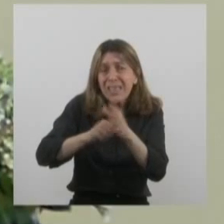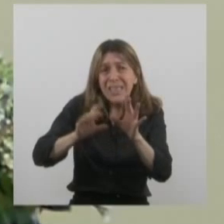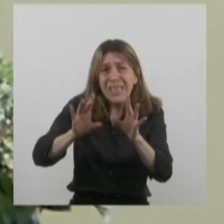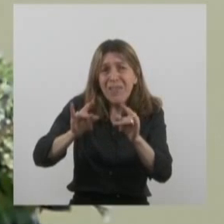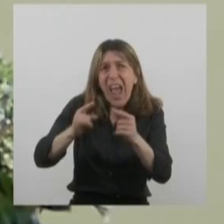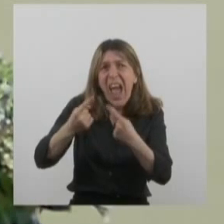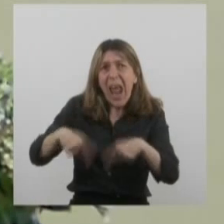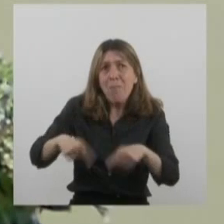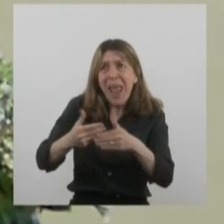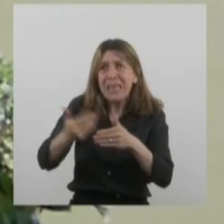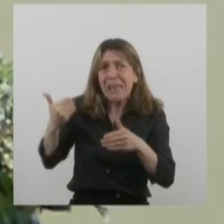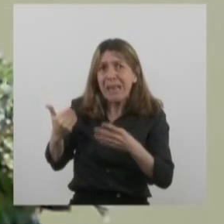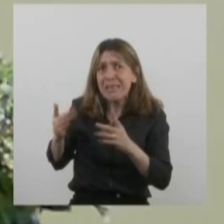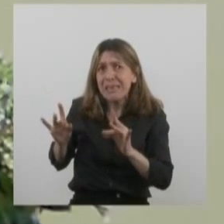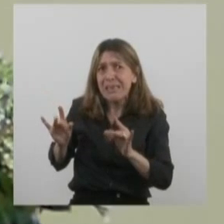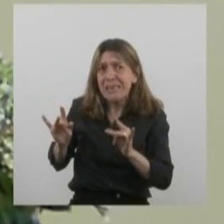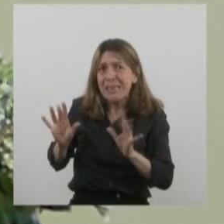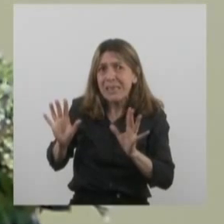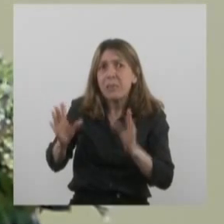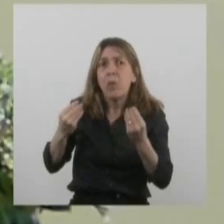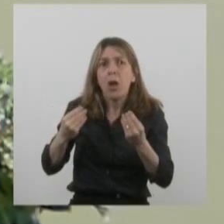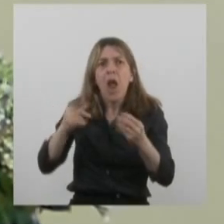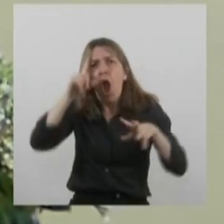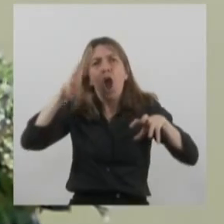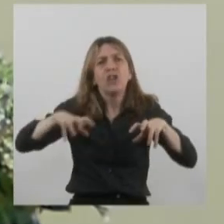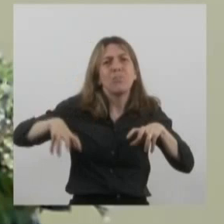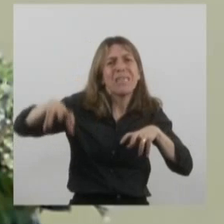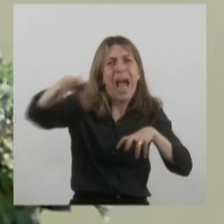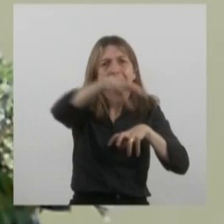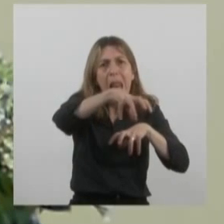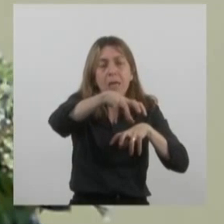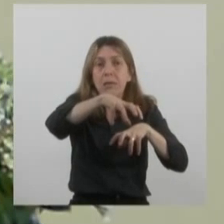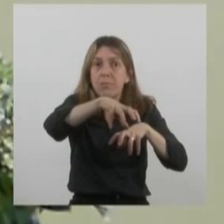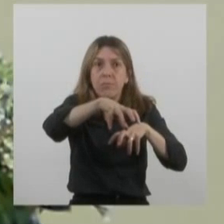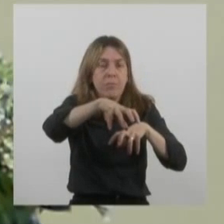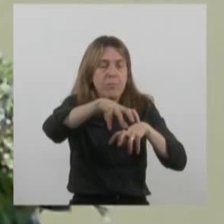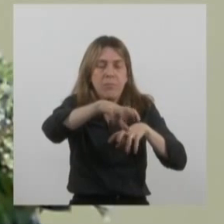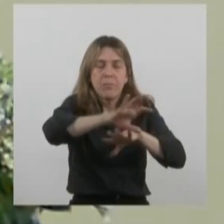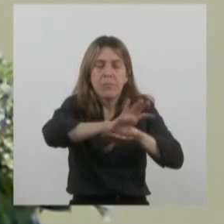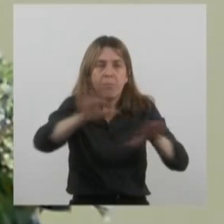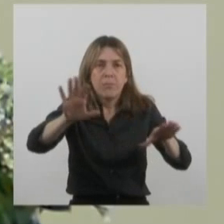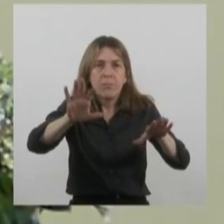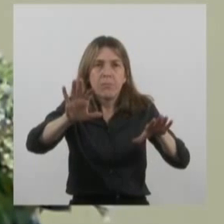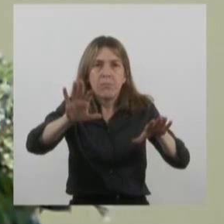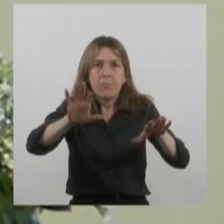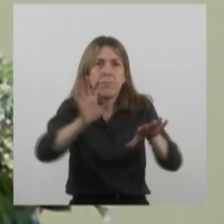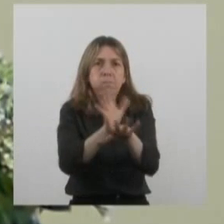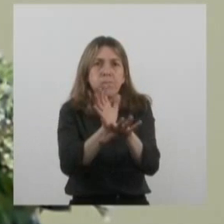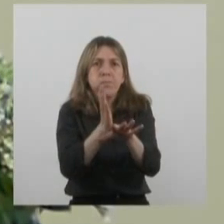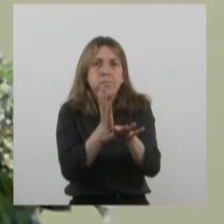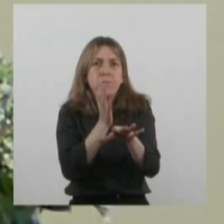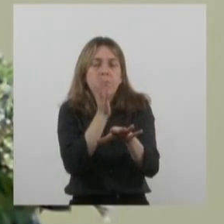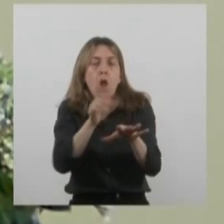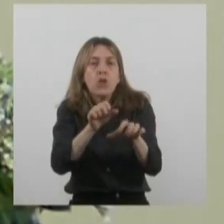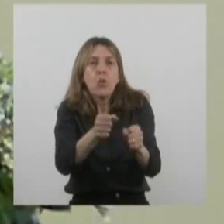porque claramente el sistema de salud estaba virtualmente abandonado.